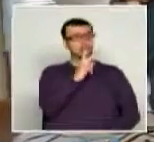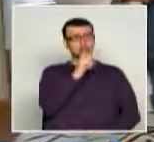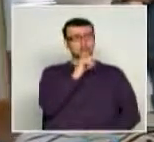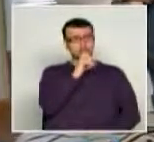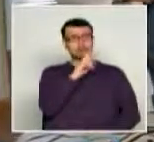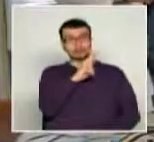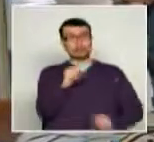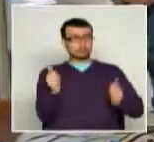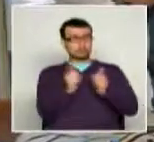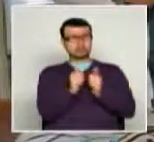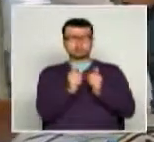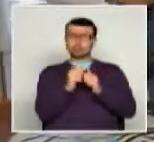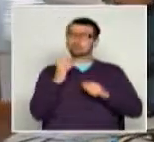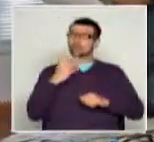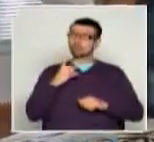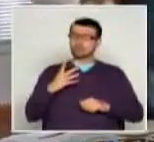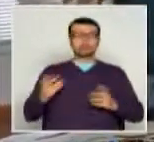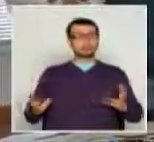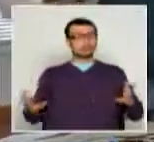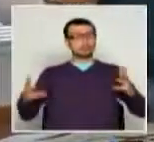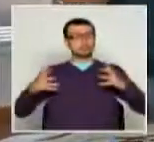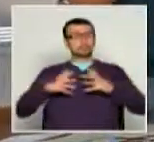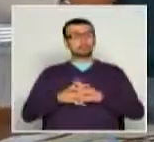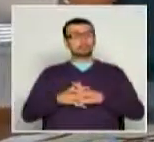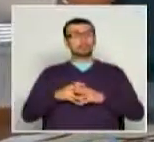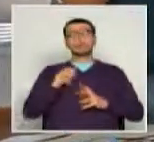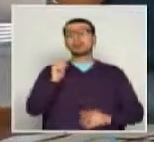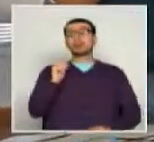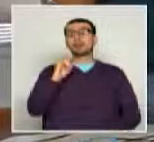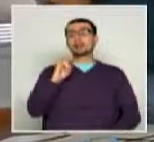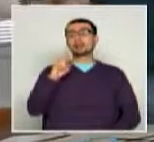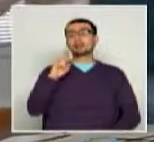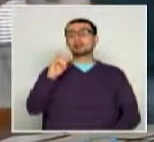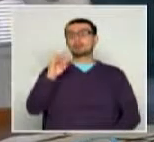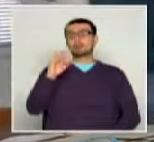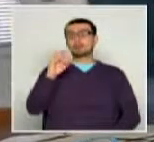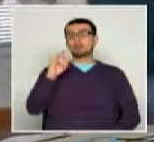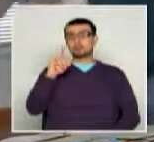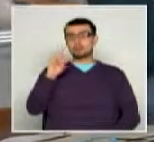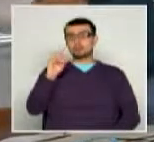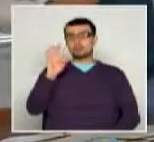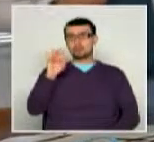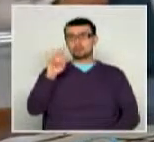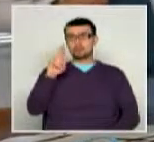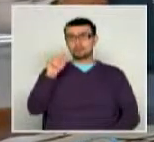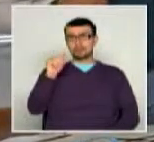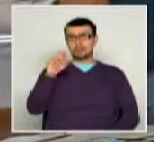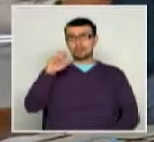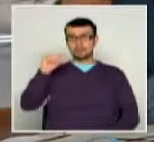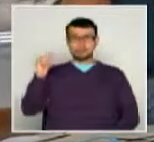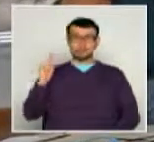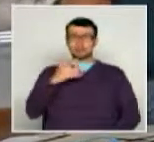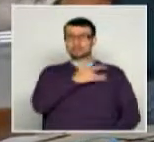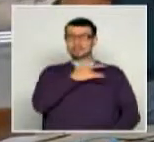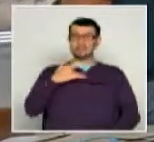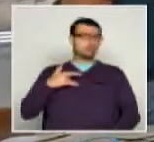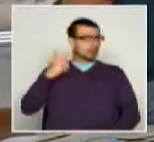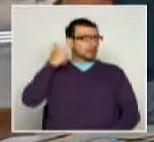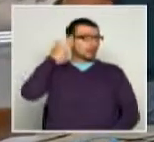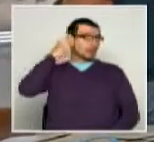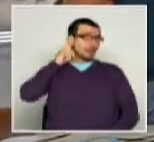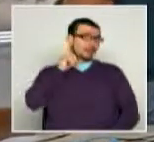manejo del dolor integral, que es la auriculoterapia. La auriculoterapia. Ustedes dirán, ¿desde la oreja? ¿Qué se puede